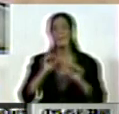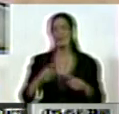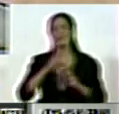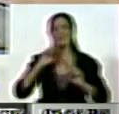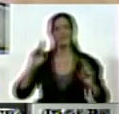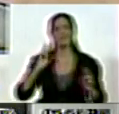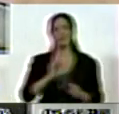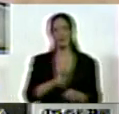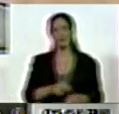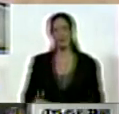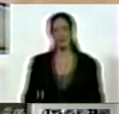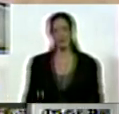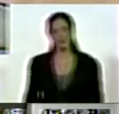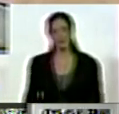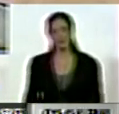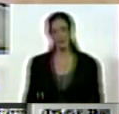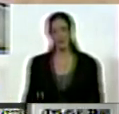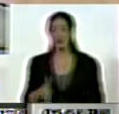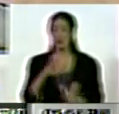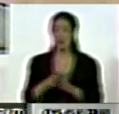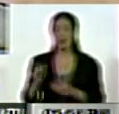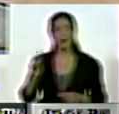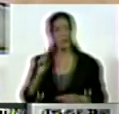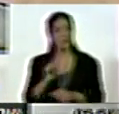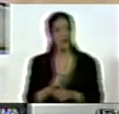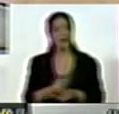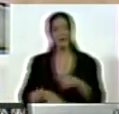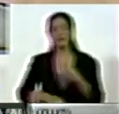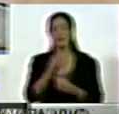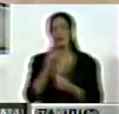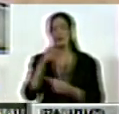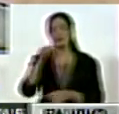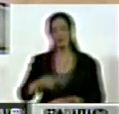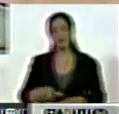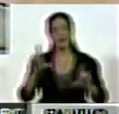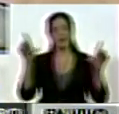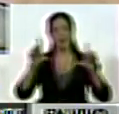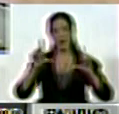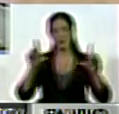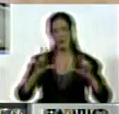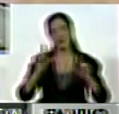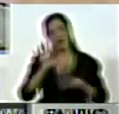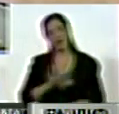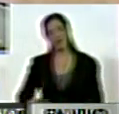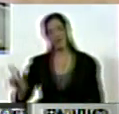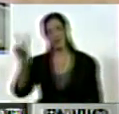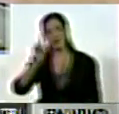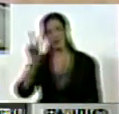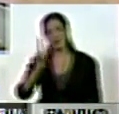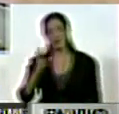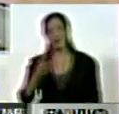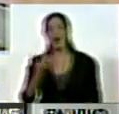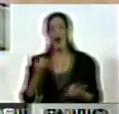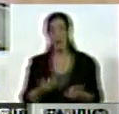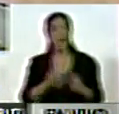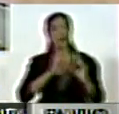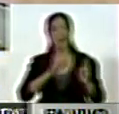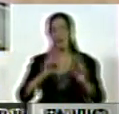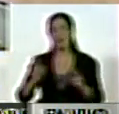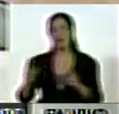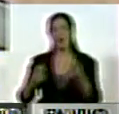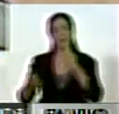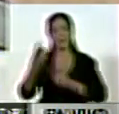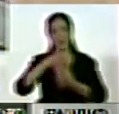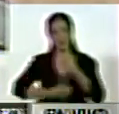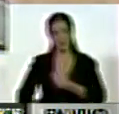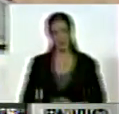en consecuencia frente al daño que ha causado esta cadena de televisión a nuestro país. Con mucho gusto responderemos las